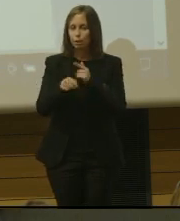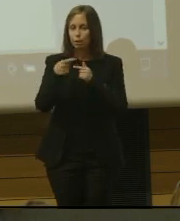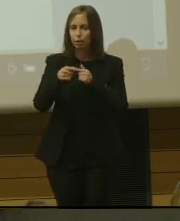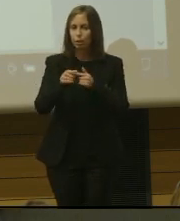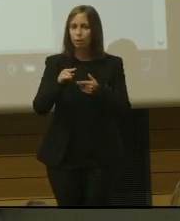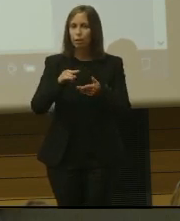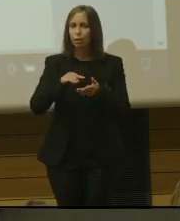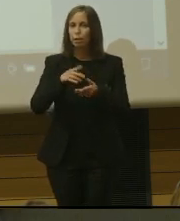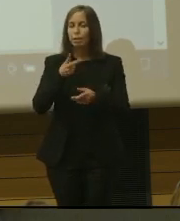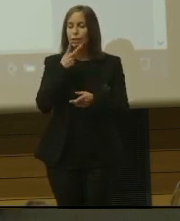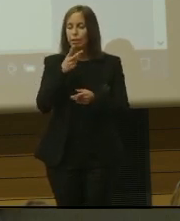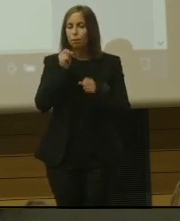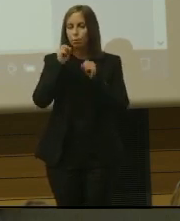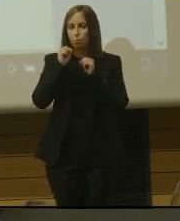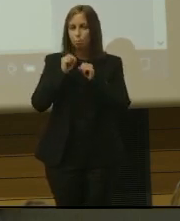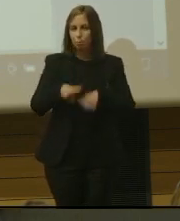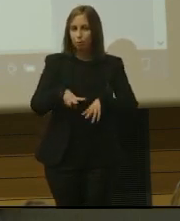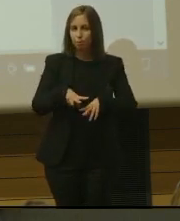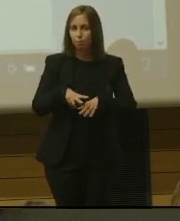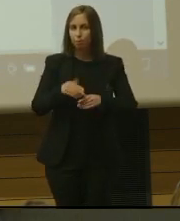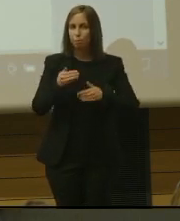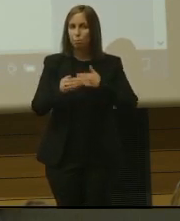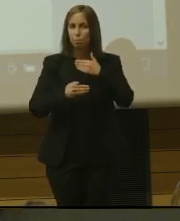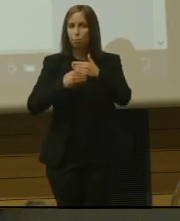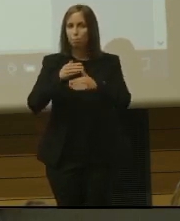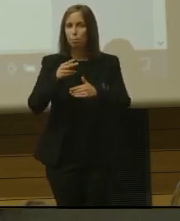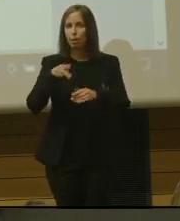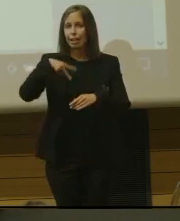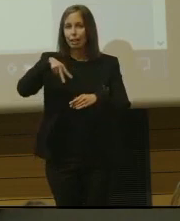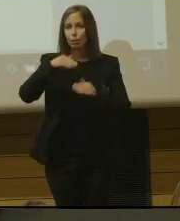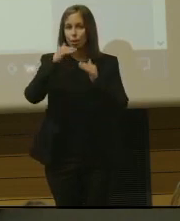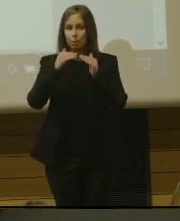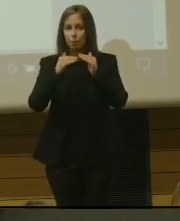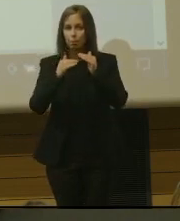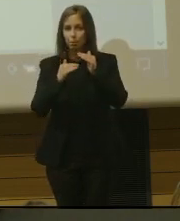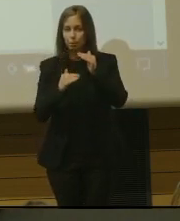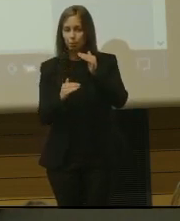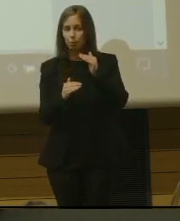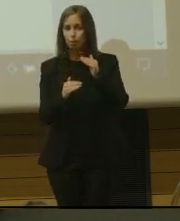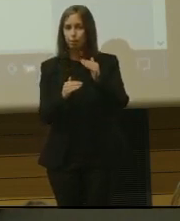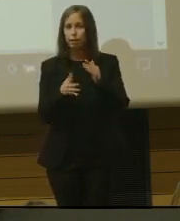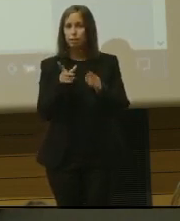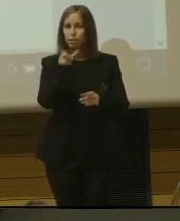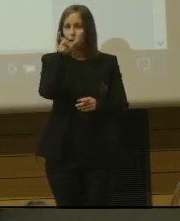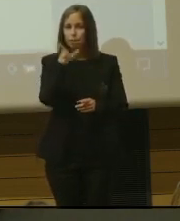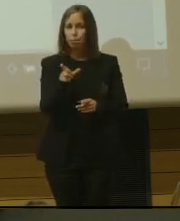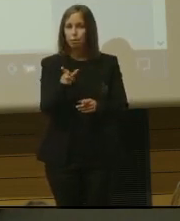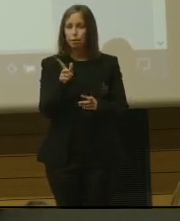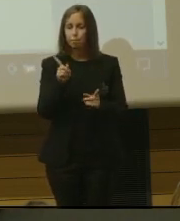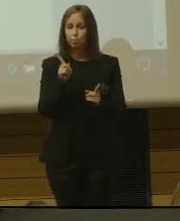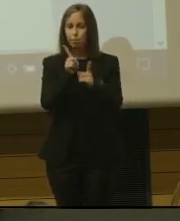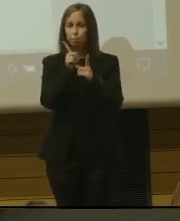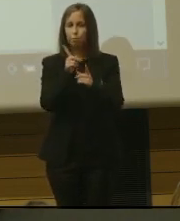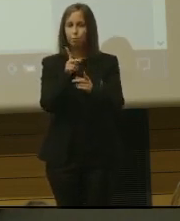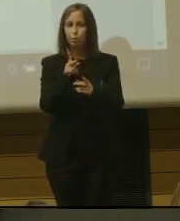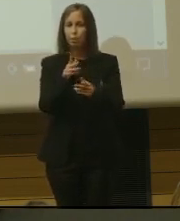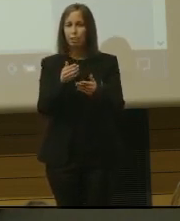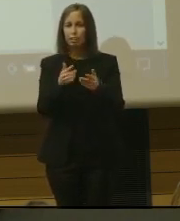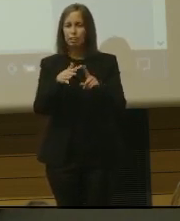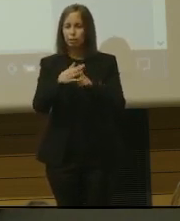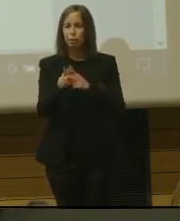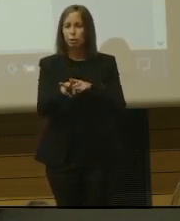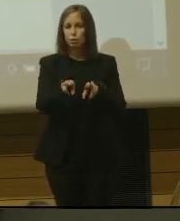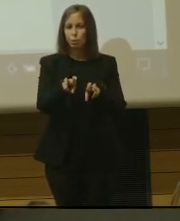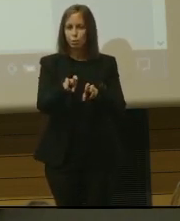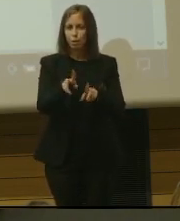deshabituación tabáquica con una reducción progresiva del consumo de nicotina, la persona va como poco a poco afrontando pues, situaciones novedosas, ¿no? ¿Y puede ocurrir